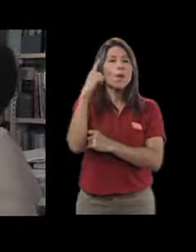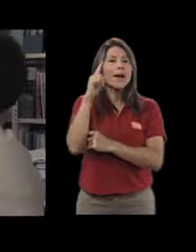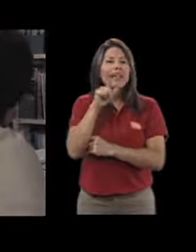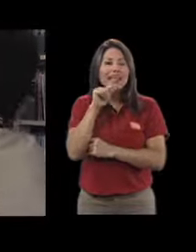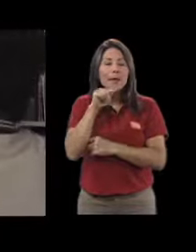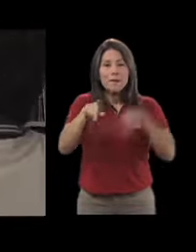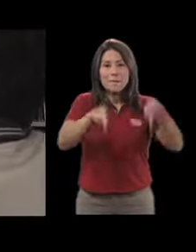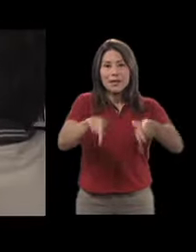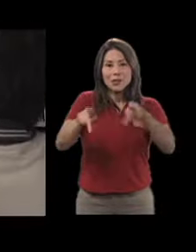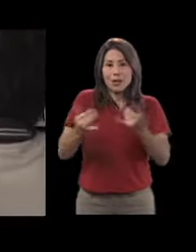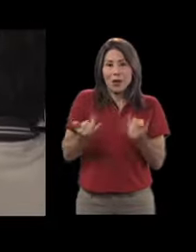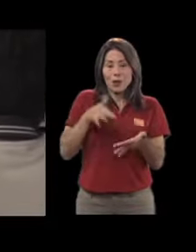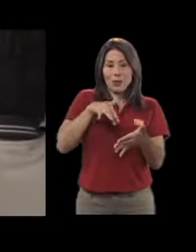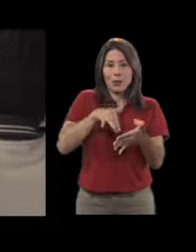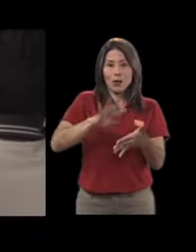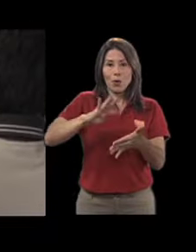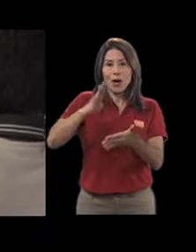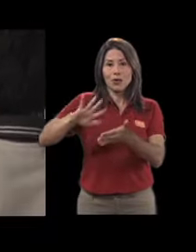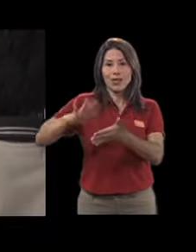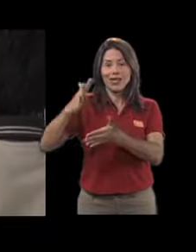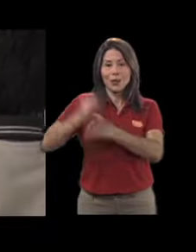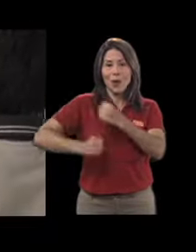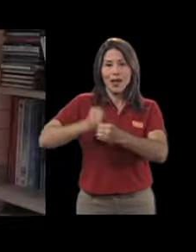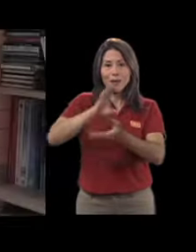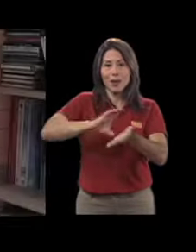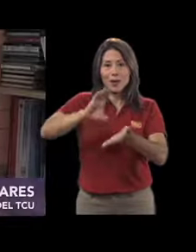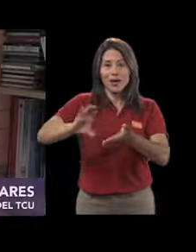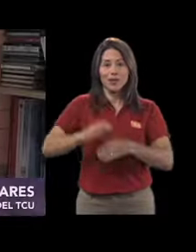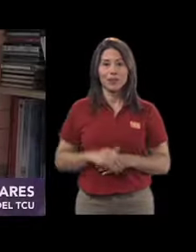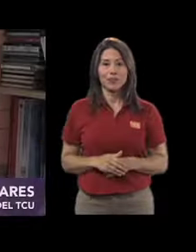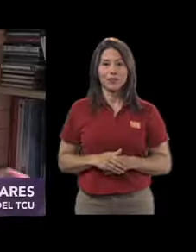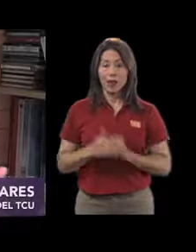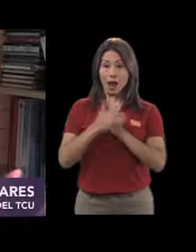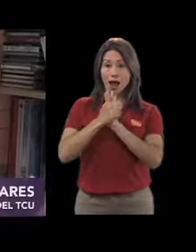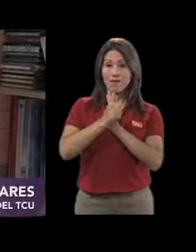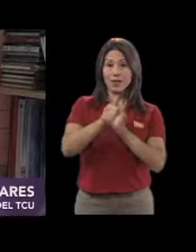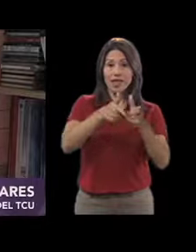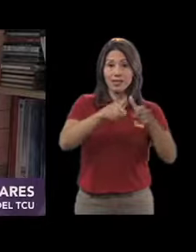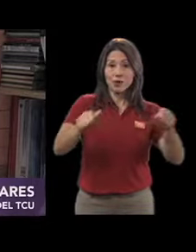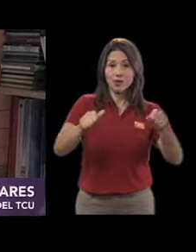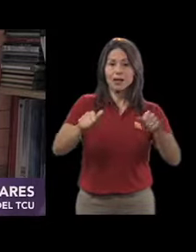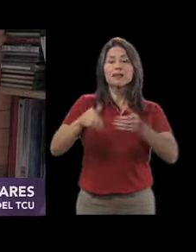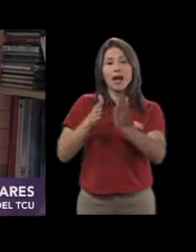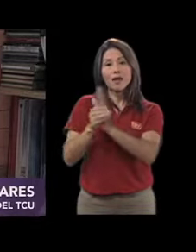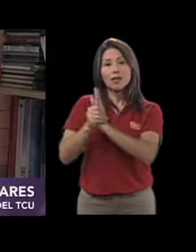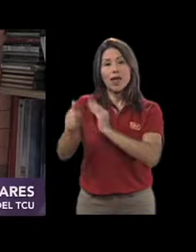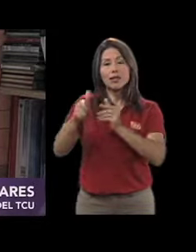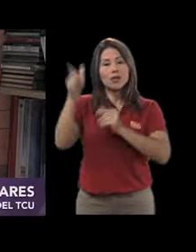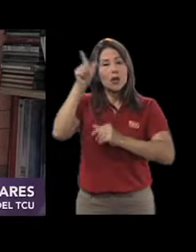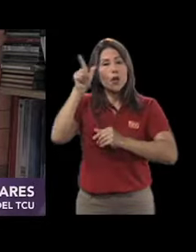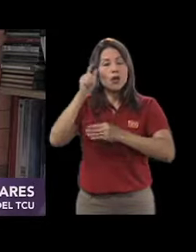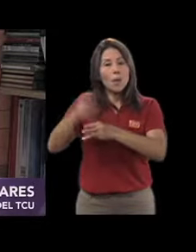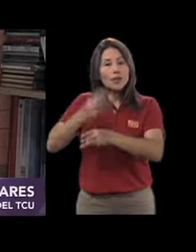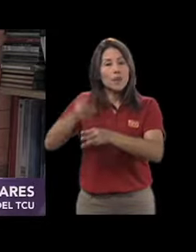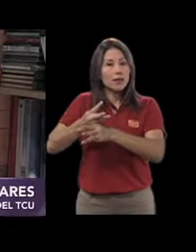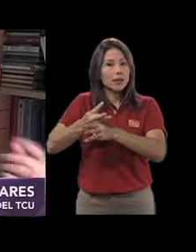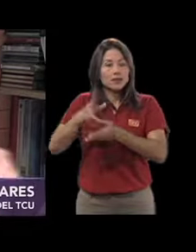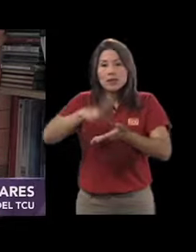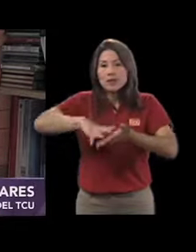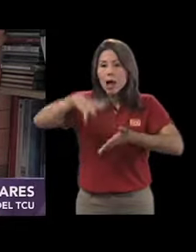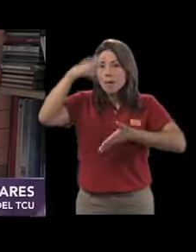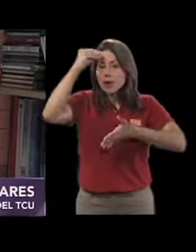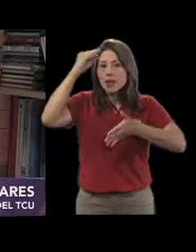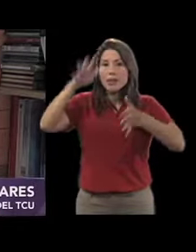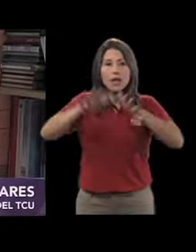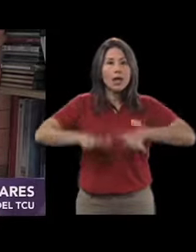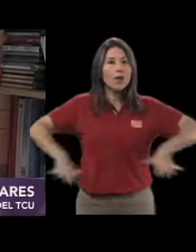encuentran en cuarto y quinto año del colegio. Las habilidades lingüísticas y las habilidades lógico-matemáticas que se aprenden en un ambiente